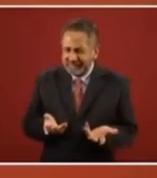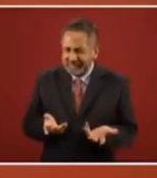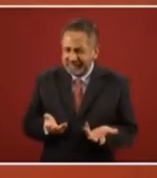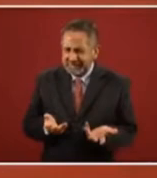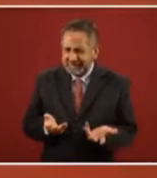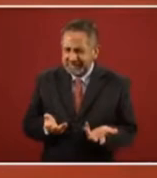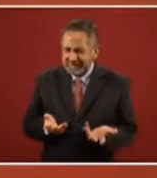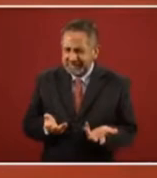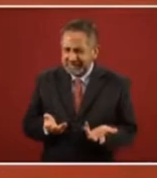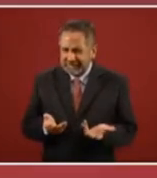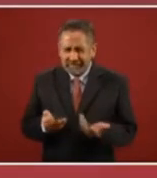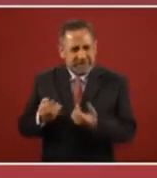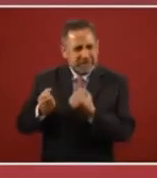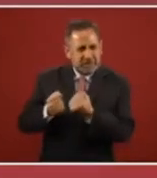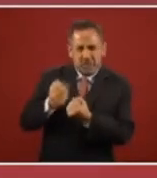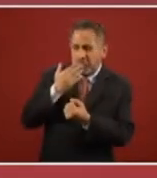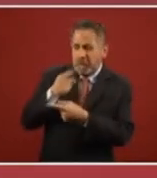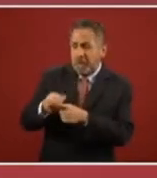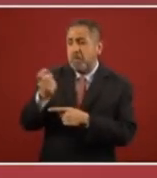2